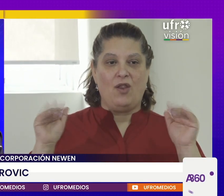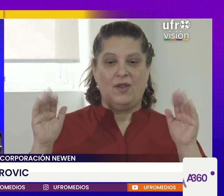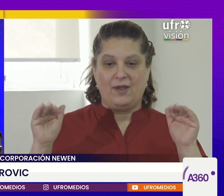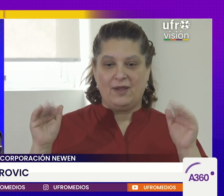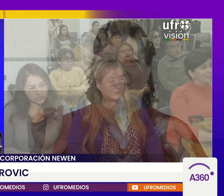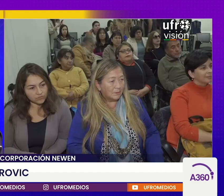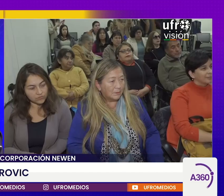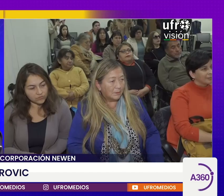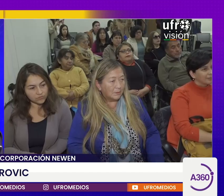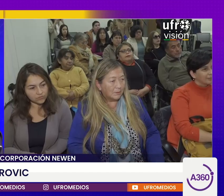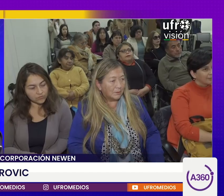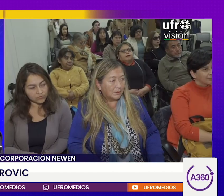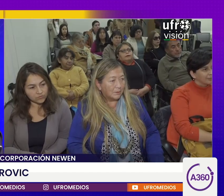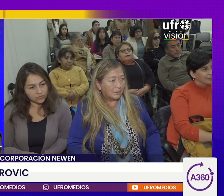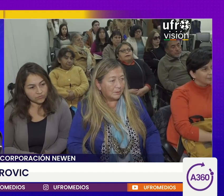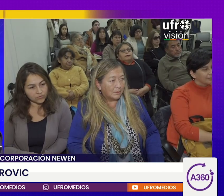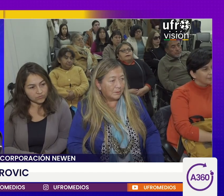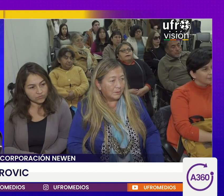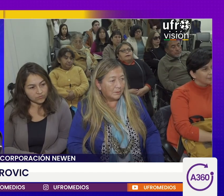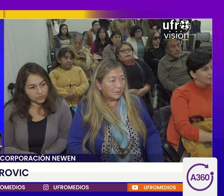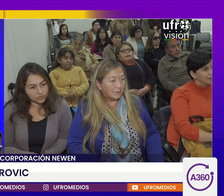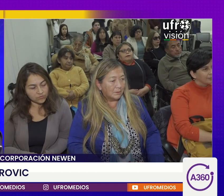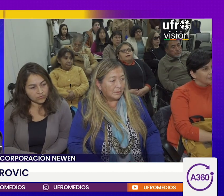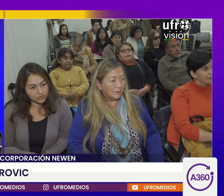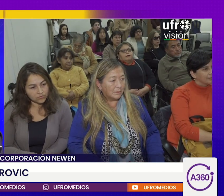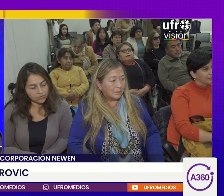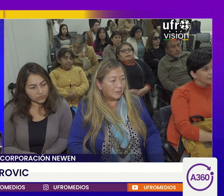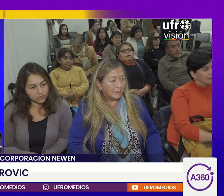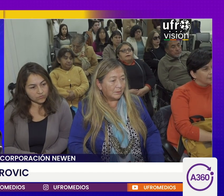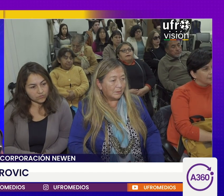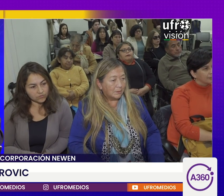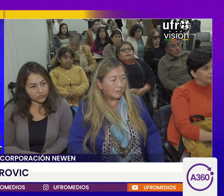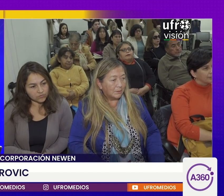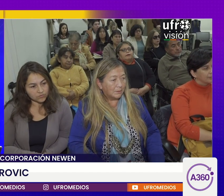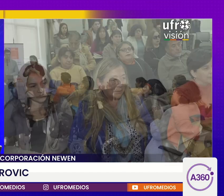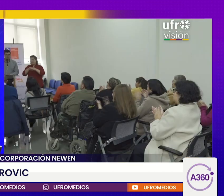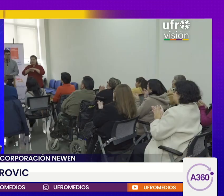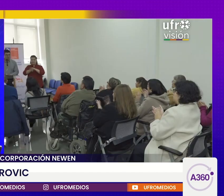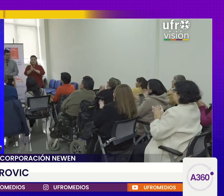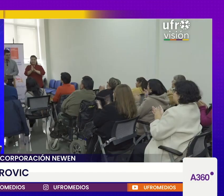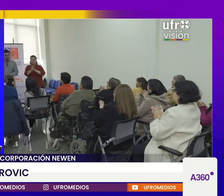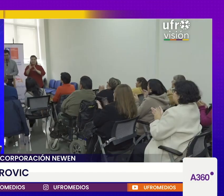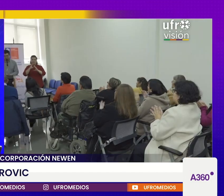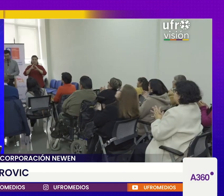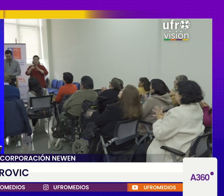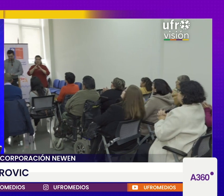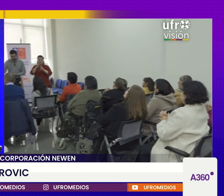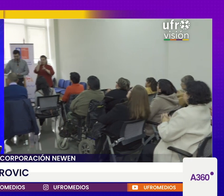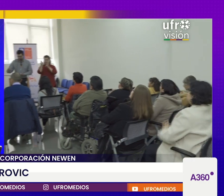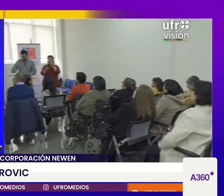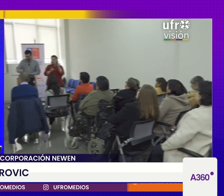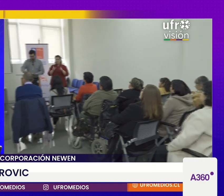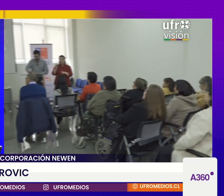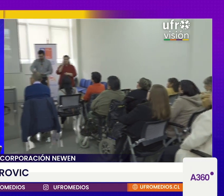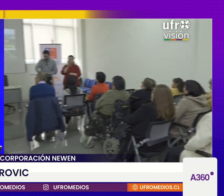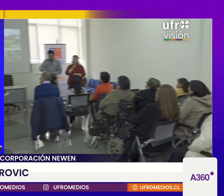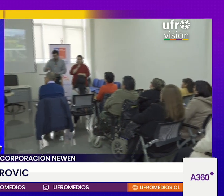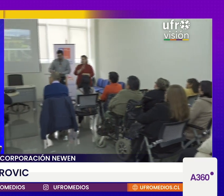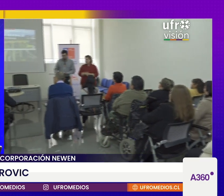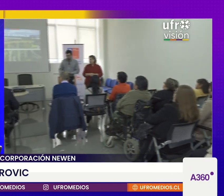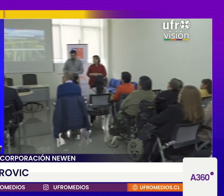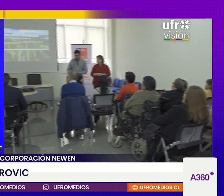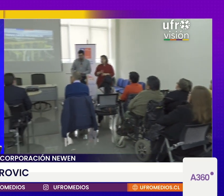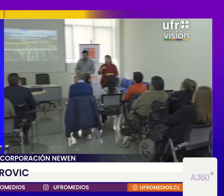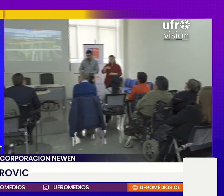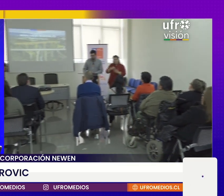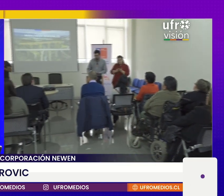personas con discapacidad. A nivel nacional, el promedio es un 17,6%, y sin embargo, acá en